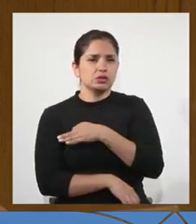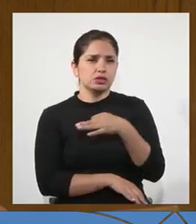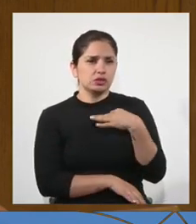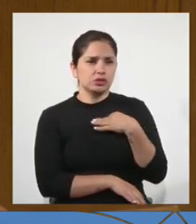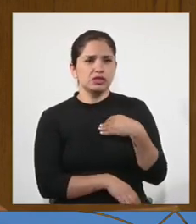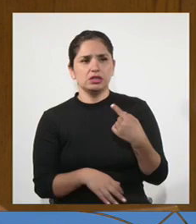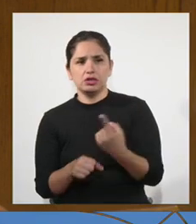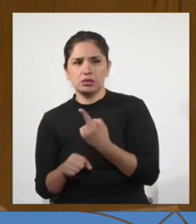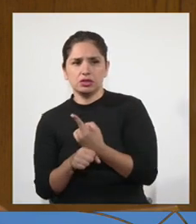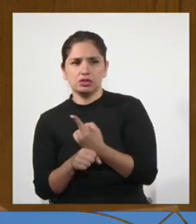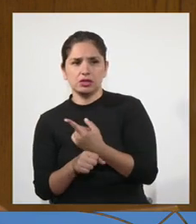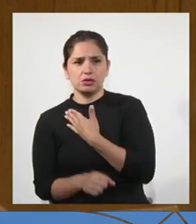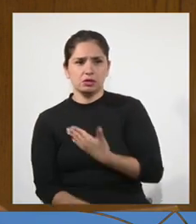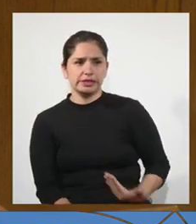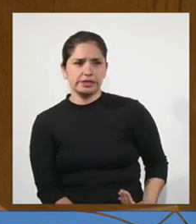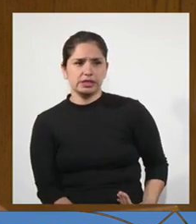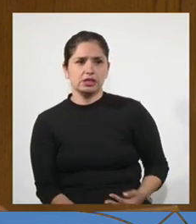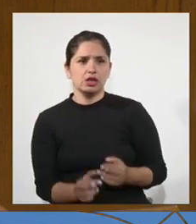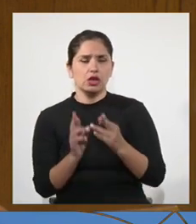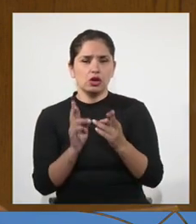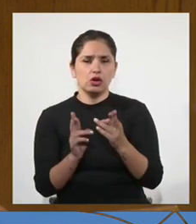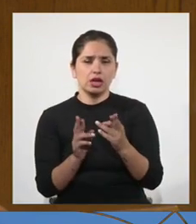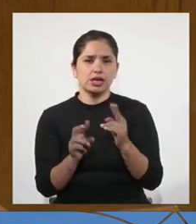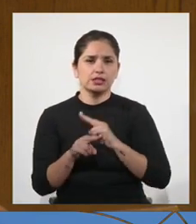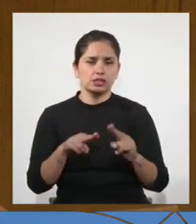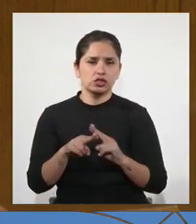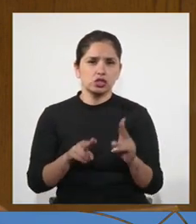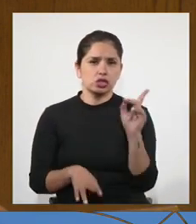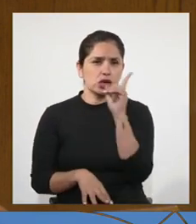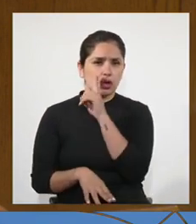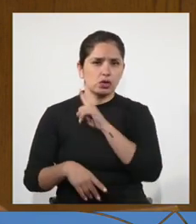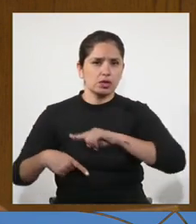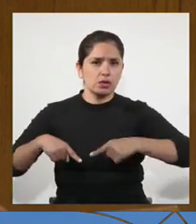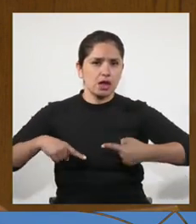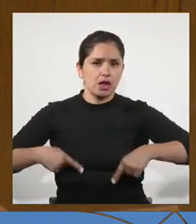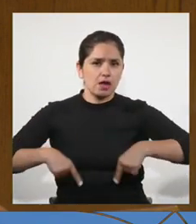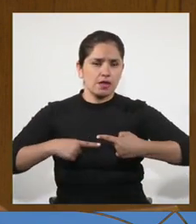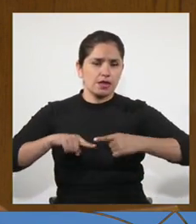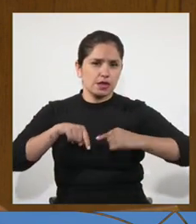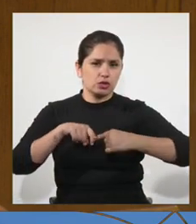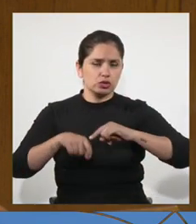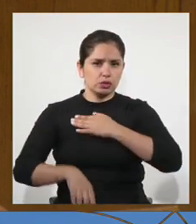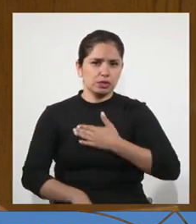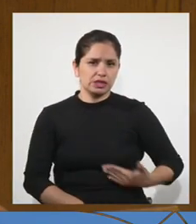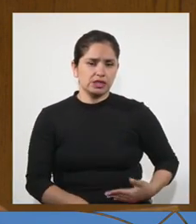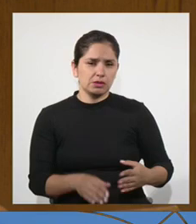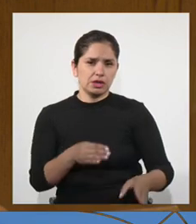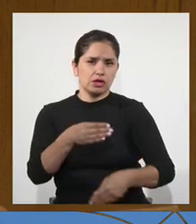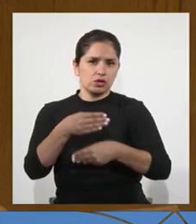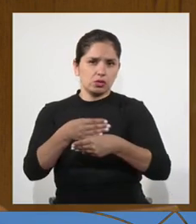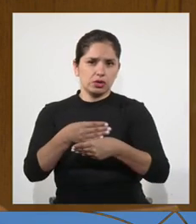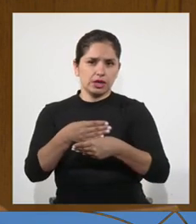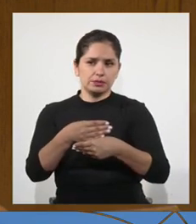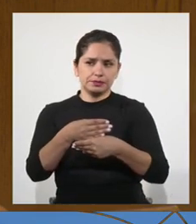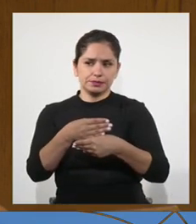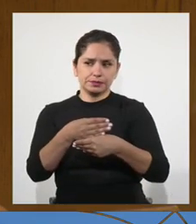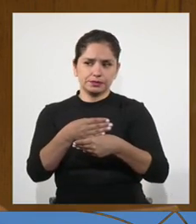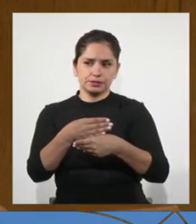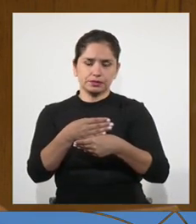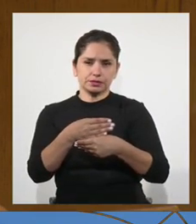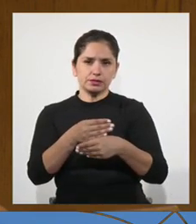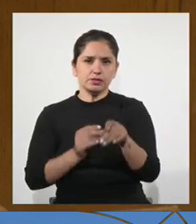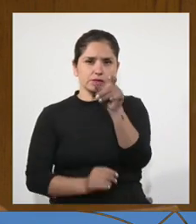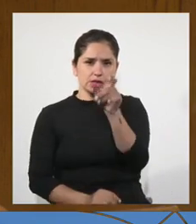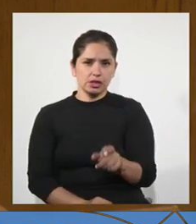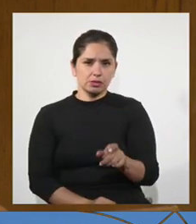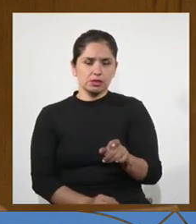hablado con el Ejecutivo, esperamos que se corrija en esta última discusión, presidente, para incorporar obviamente a los usuarios de